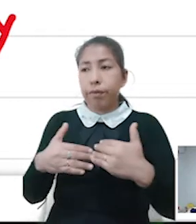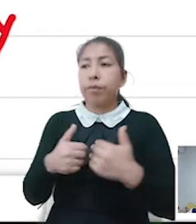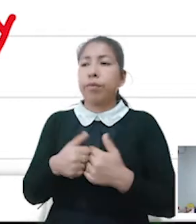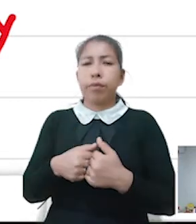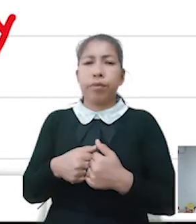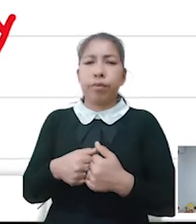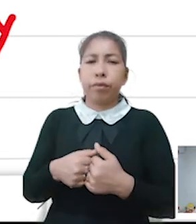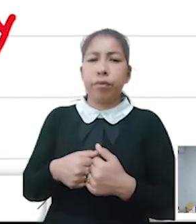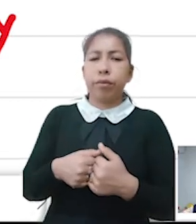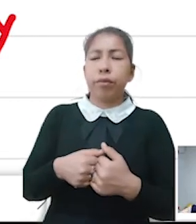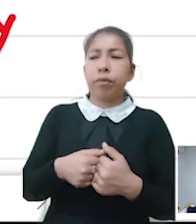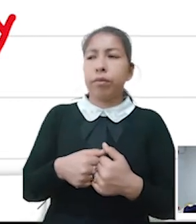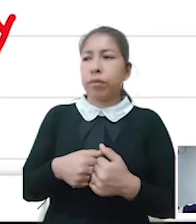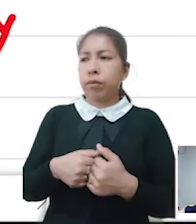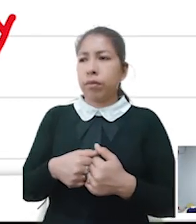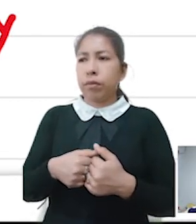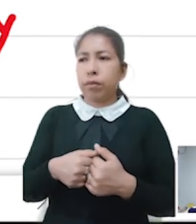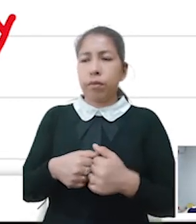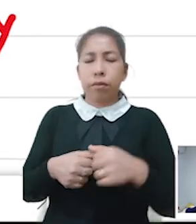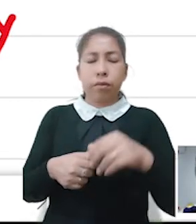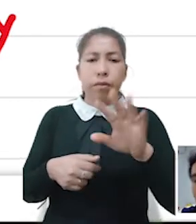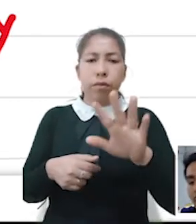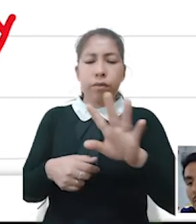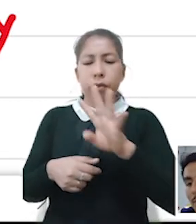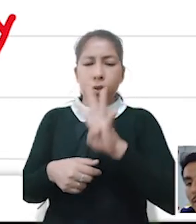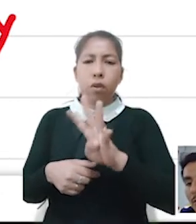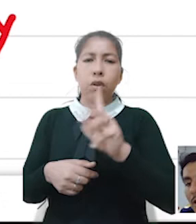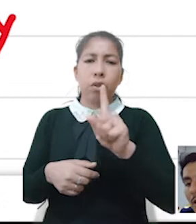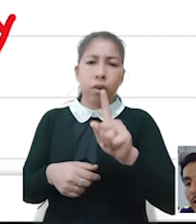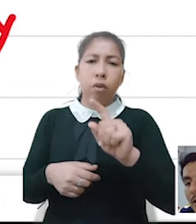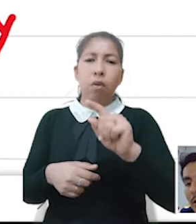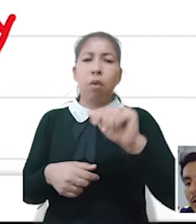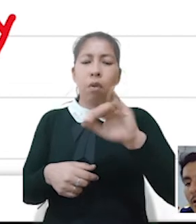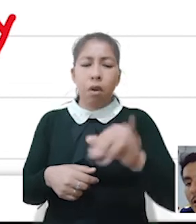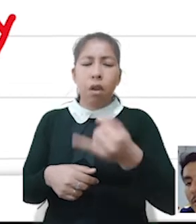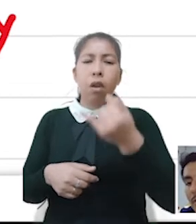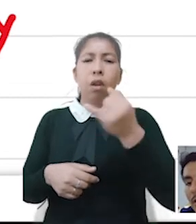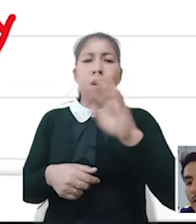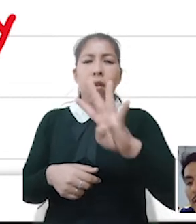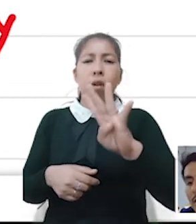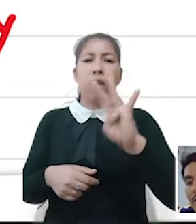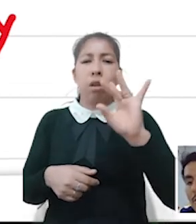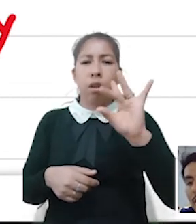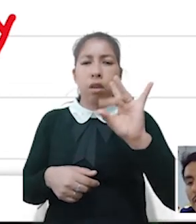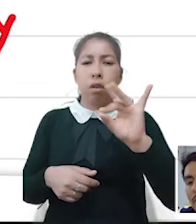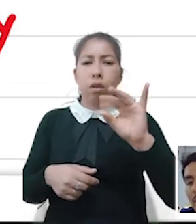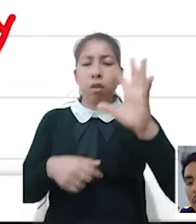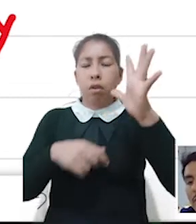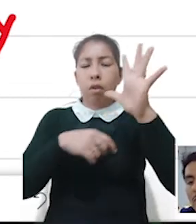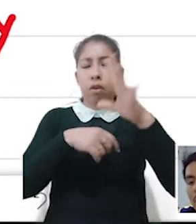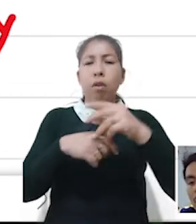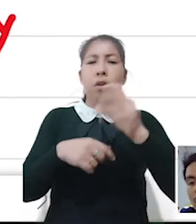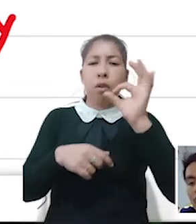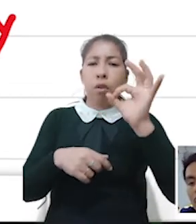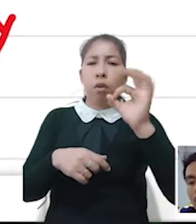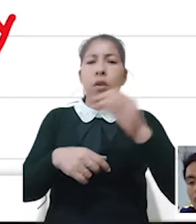dado el valor inicial. 41 grados, 48 minutos. Voy a anotar que el valor de tita es 41